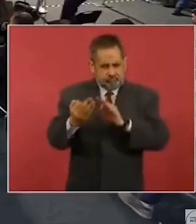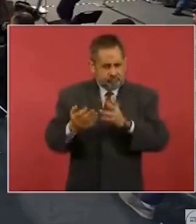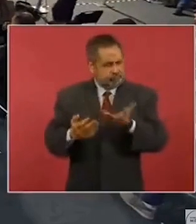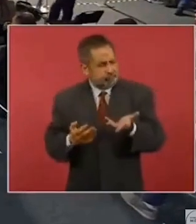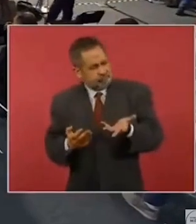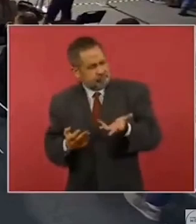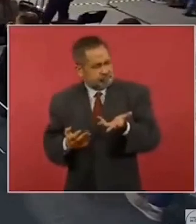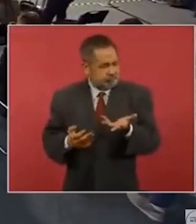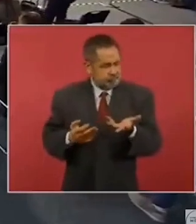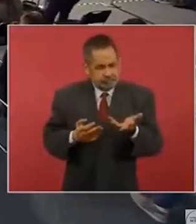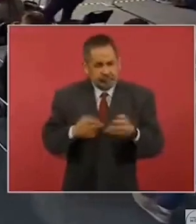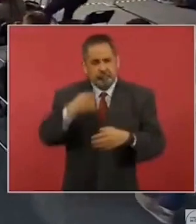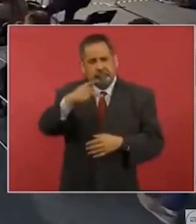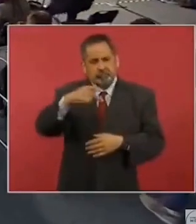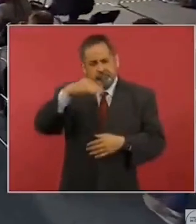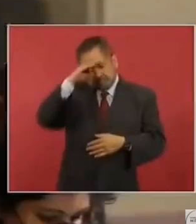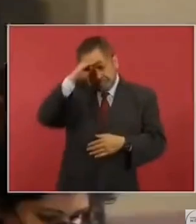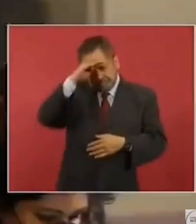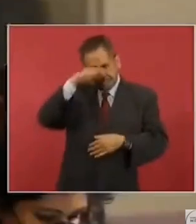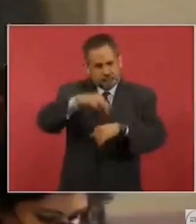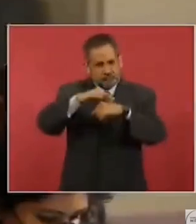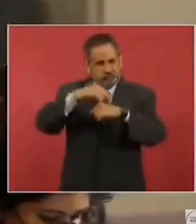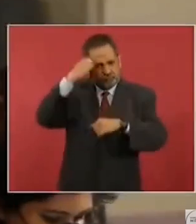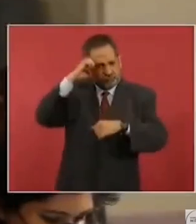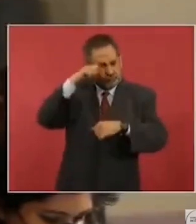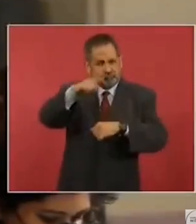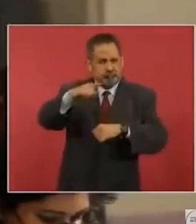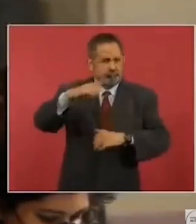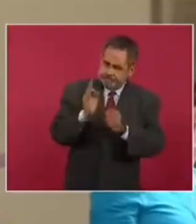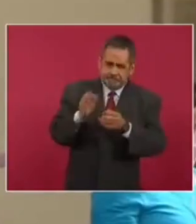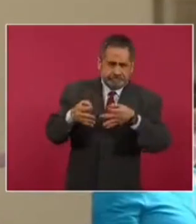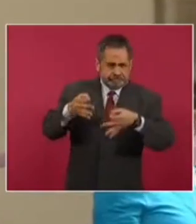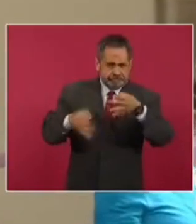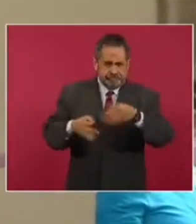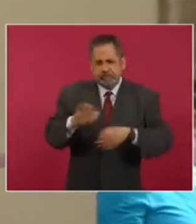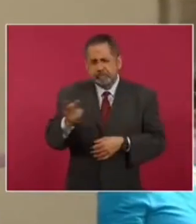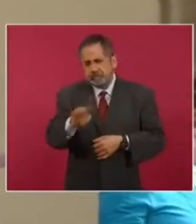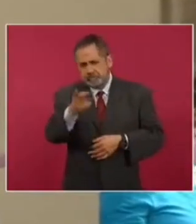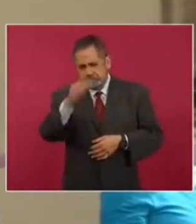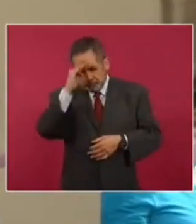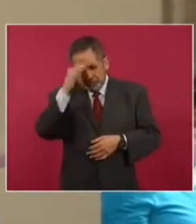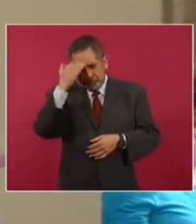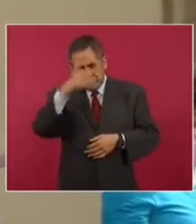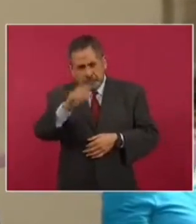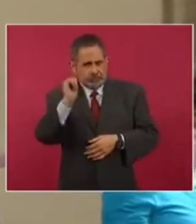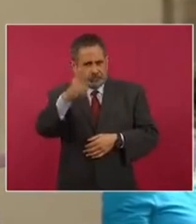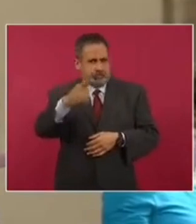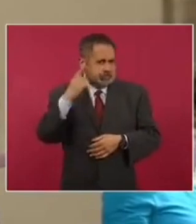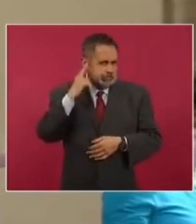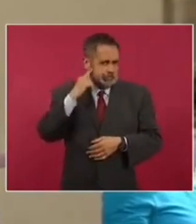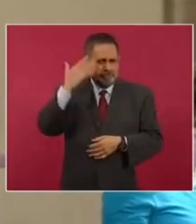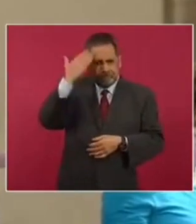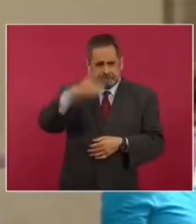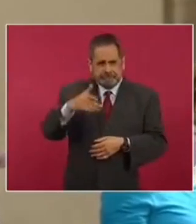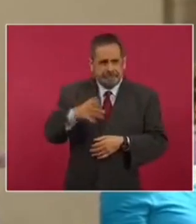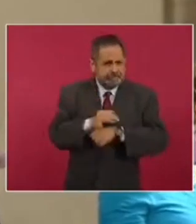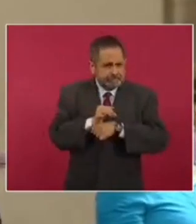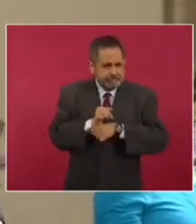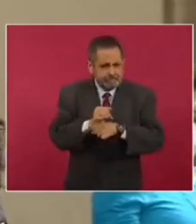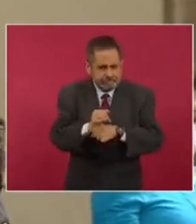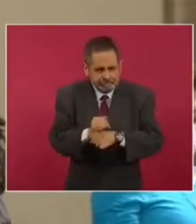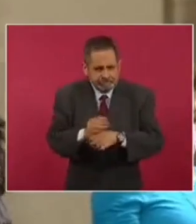pasando, pero que eso no lo hace necesariamente culpable. ¿Usted sabe, tiene conocimiento, si esta